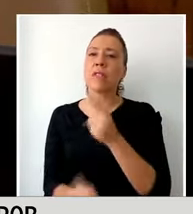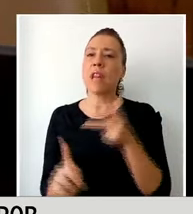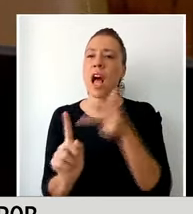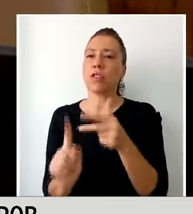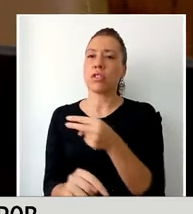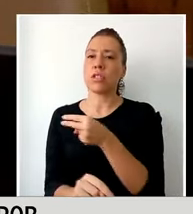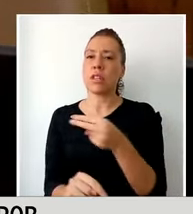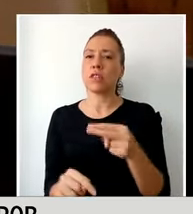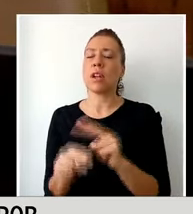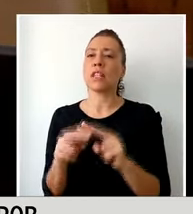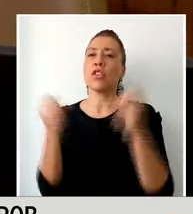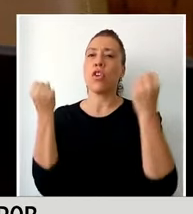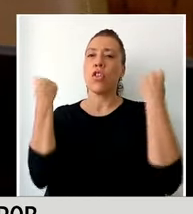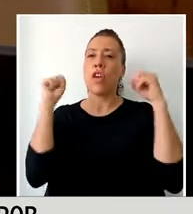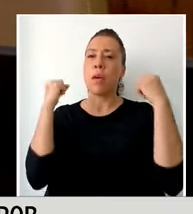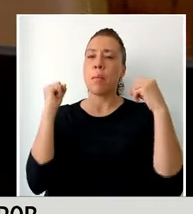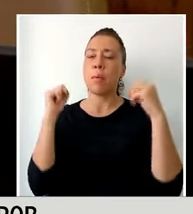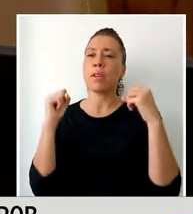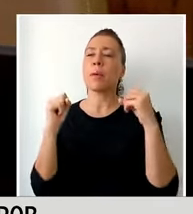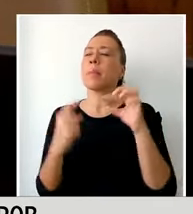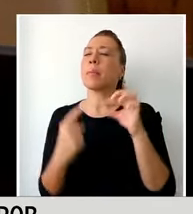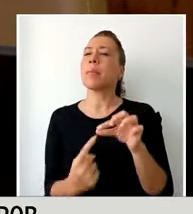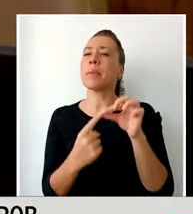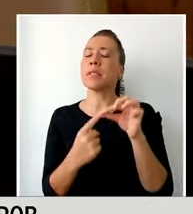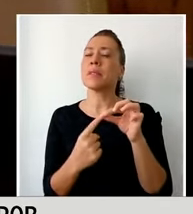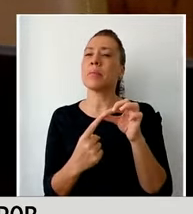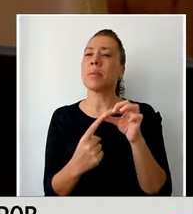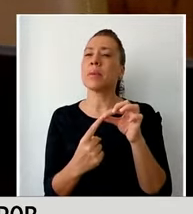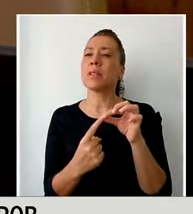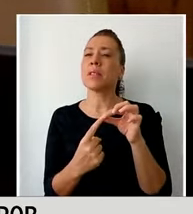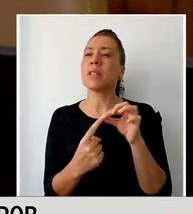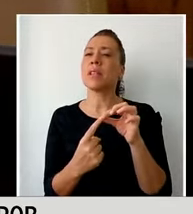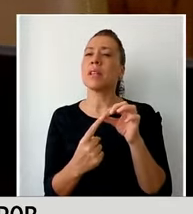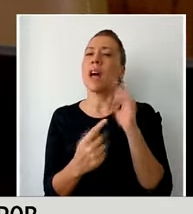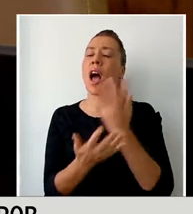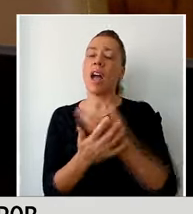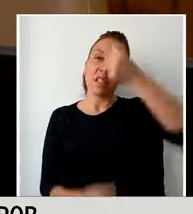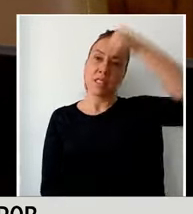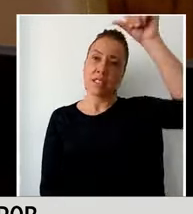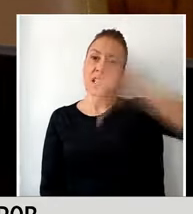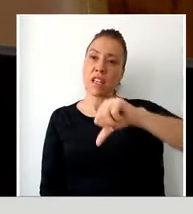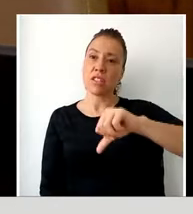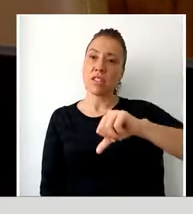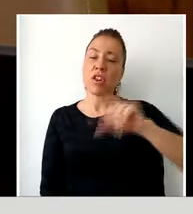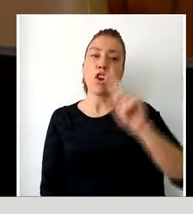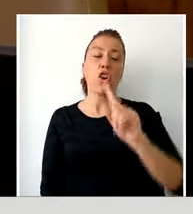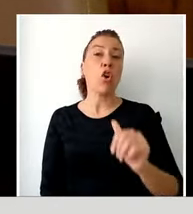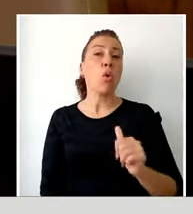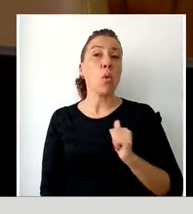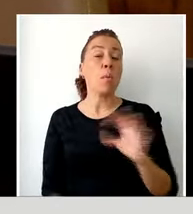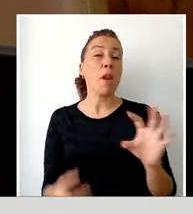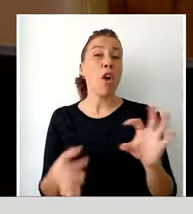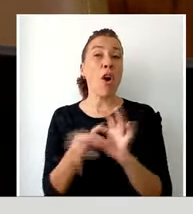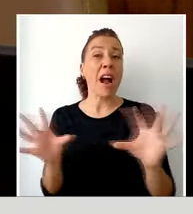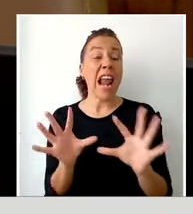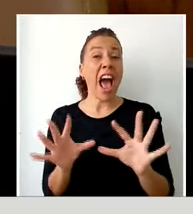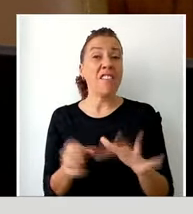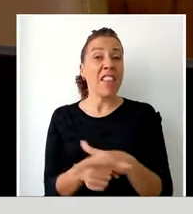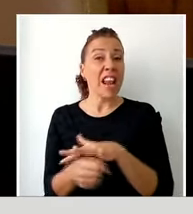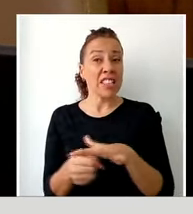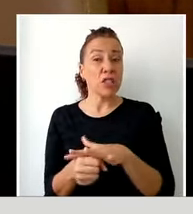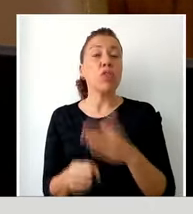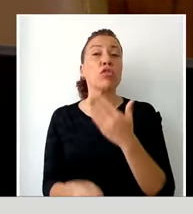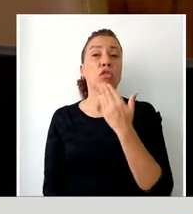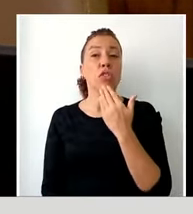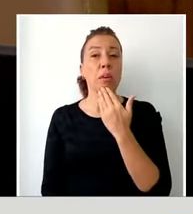por deportistas generalmente se encuentran no solo con sanciones no acorde a la gravedad de los hechos sino también muchas